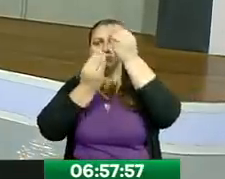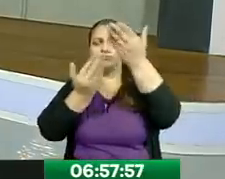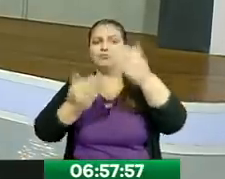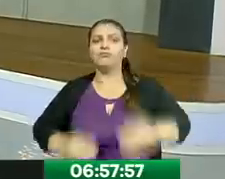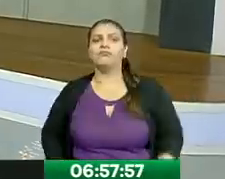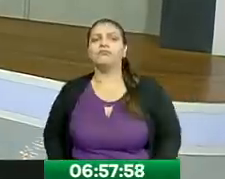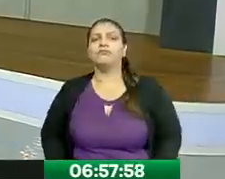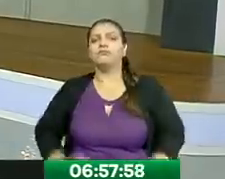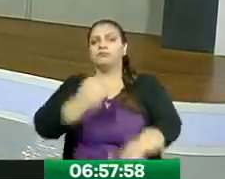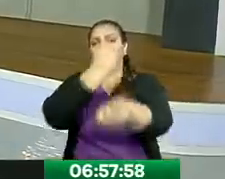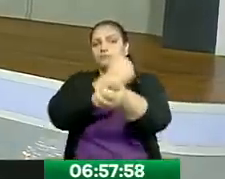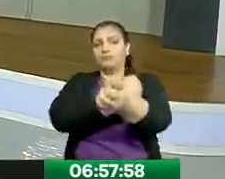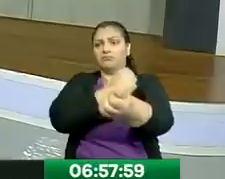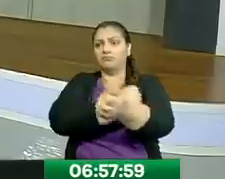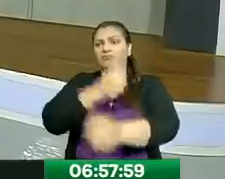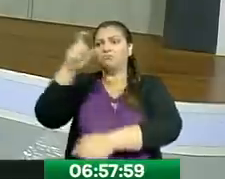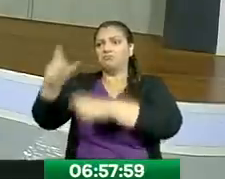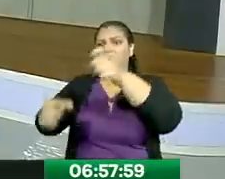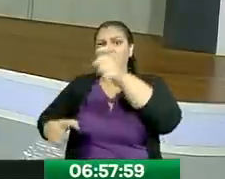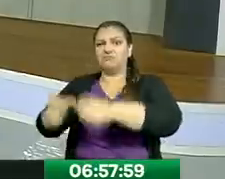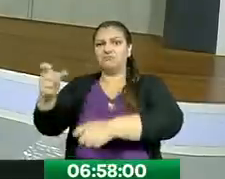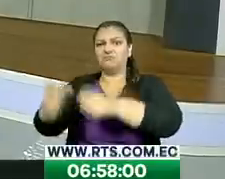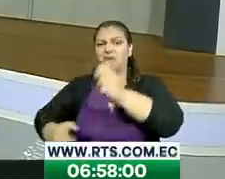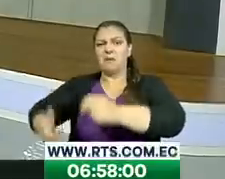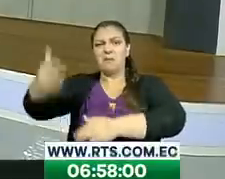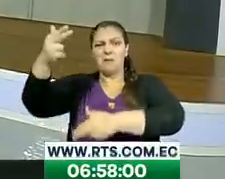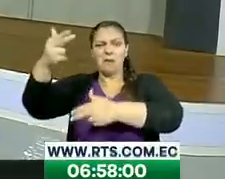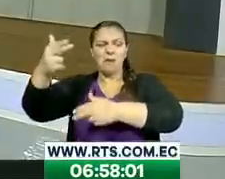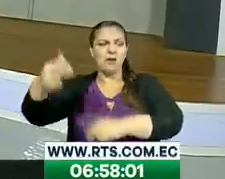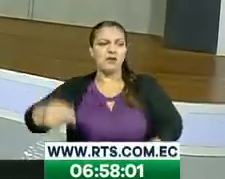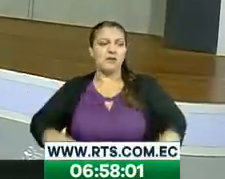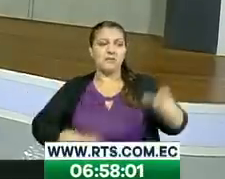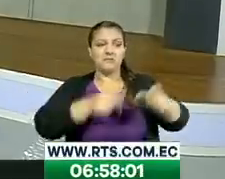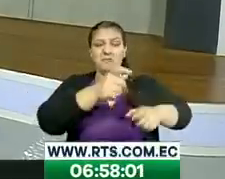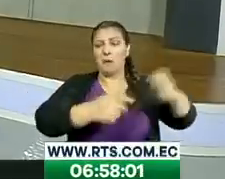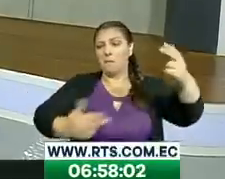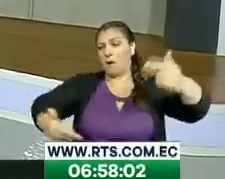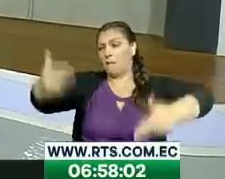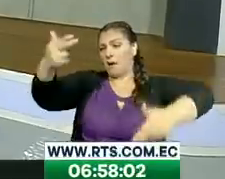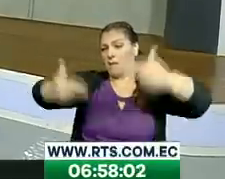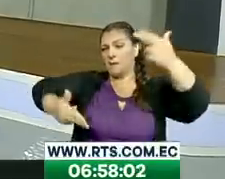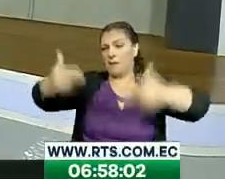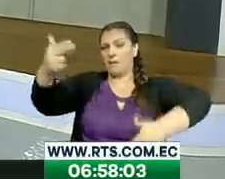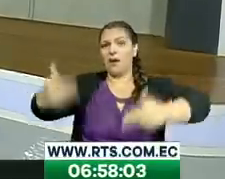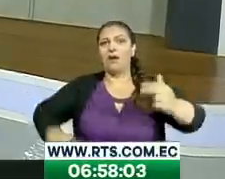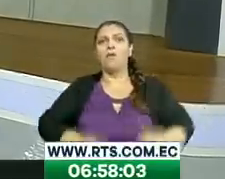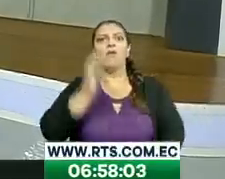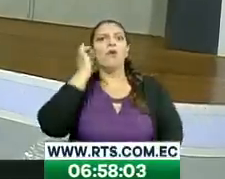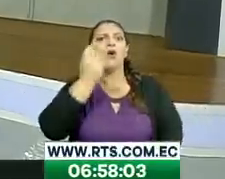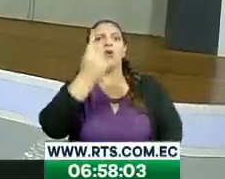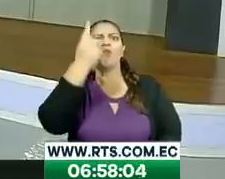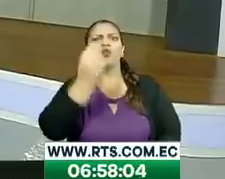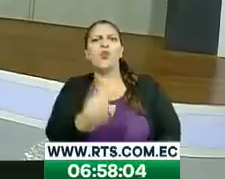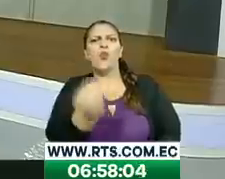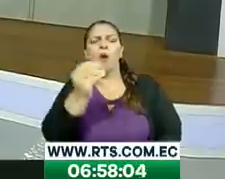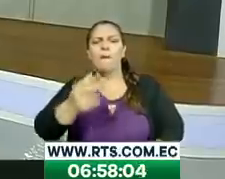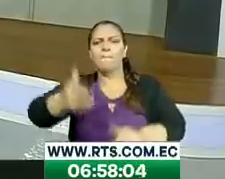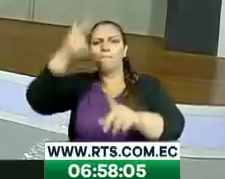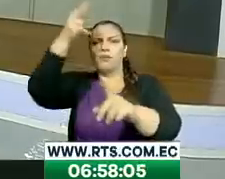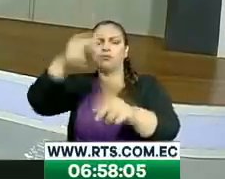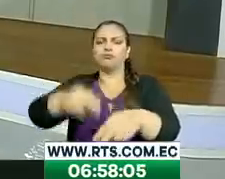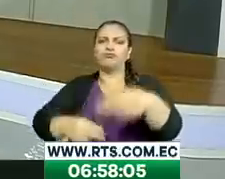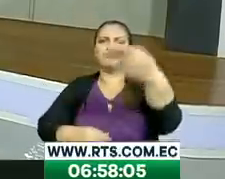en pascuales moradores del sector han afirmado sentir temor por lo sucedido y un